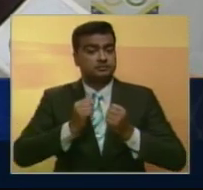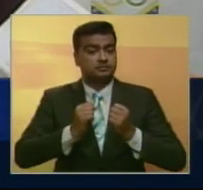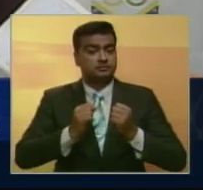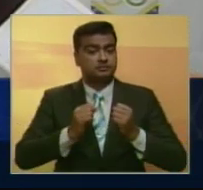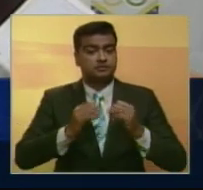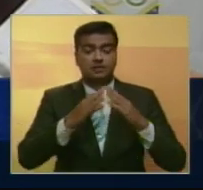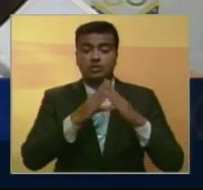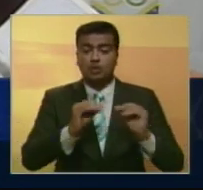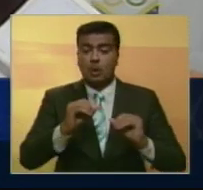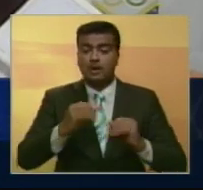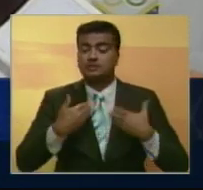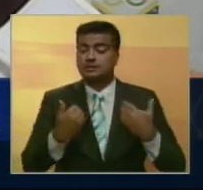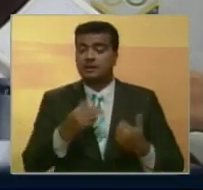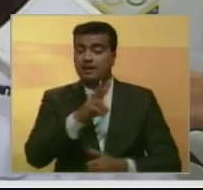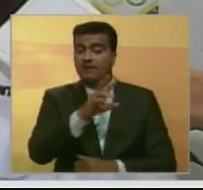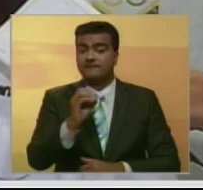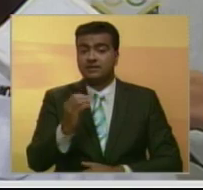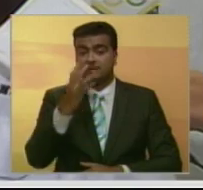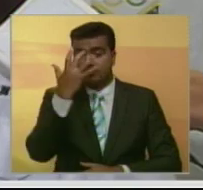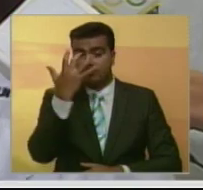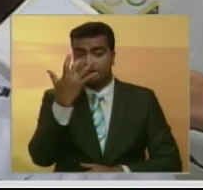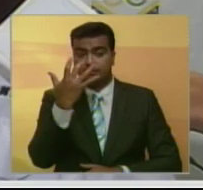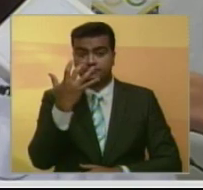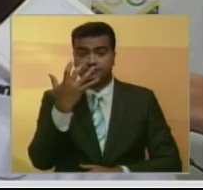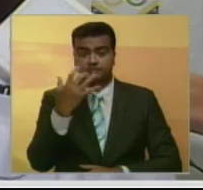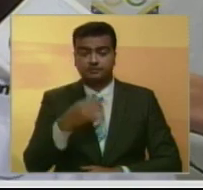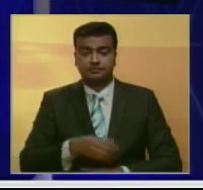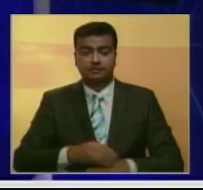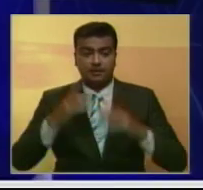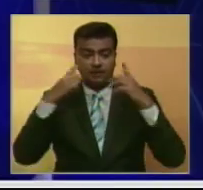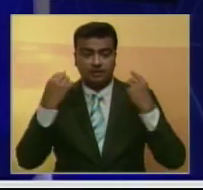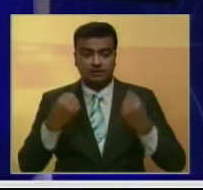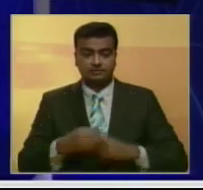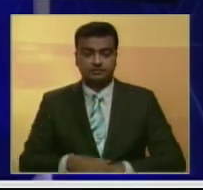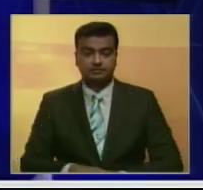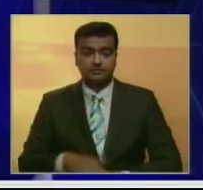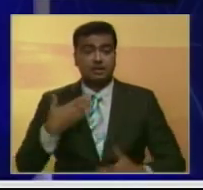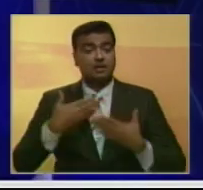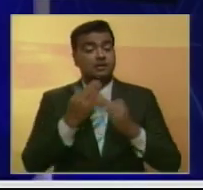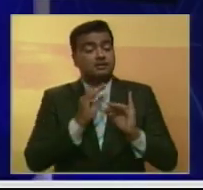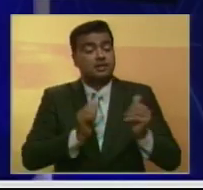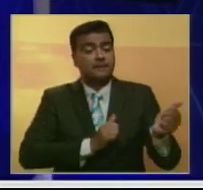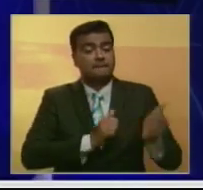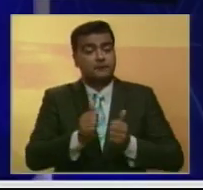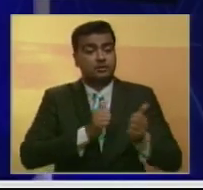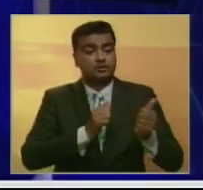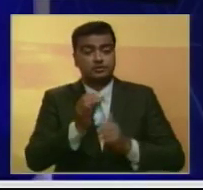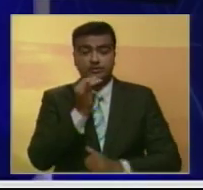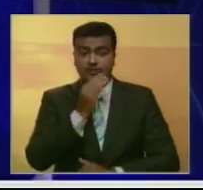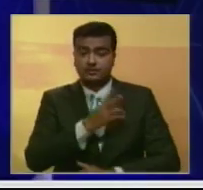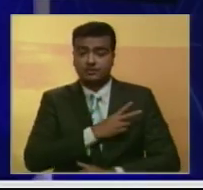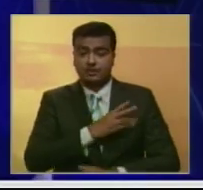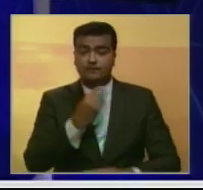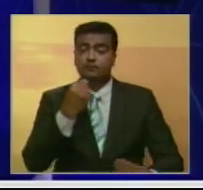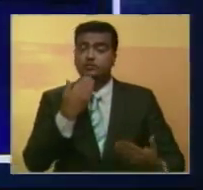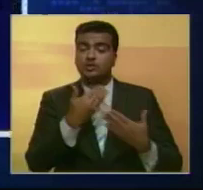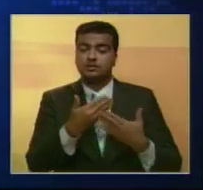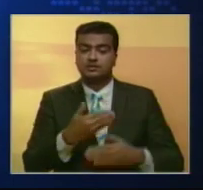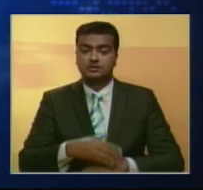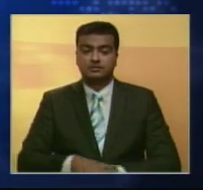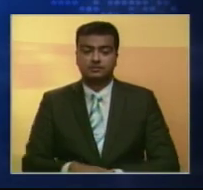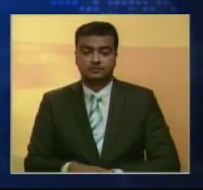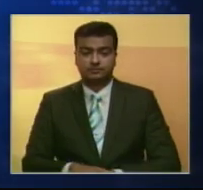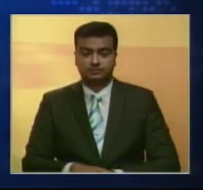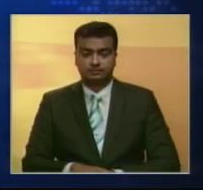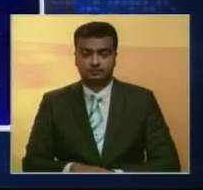reto Toda Sana, que es el 20 de febrero en el estado Vargas. Bien, hasta aquí la información deportiva en Noticiero Venevisión. Gracias por su